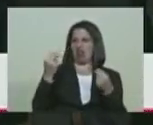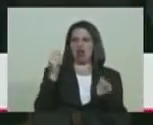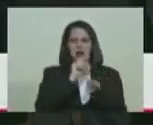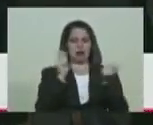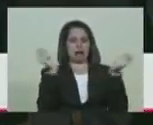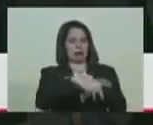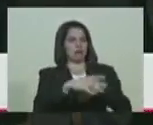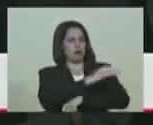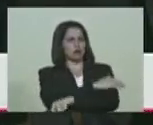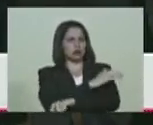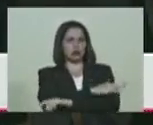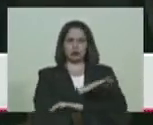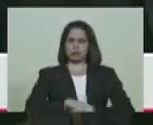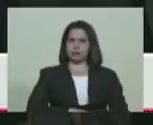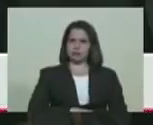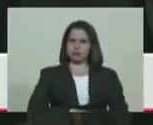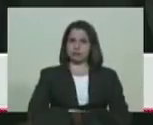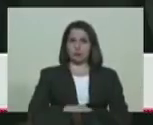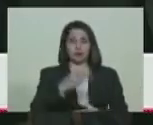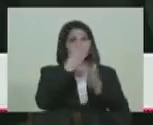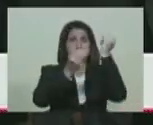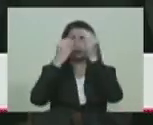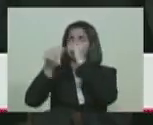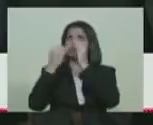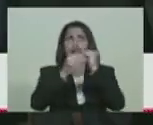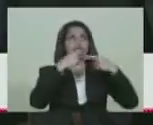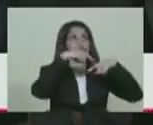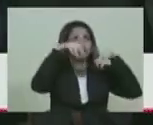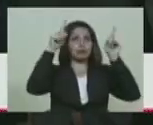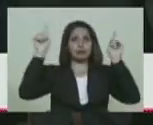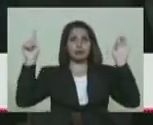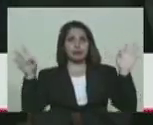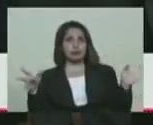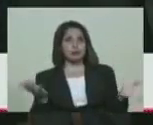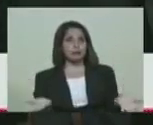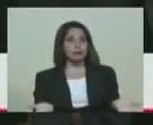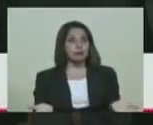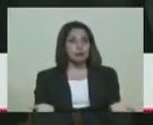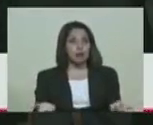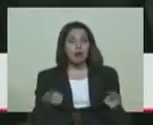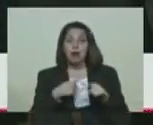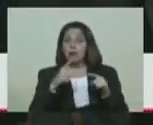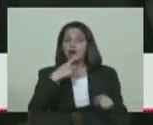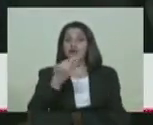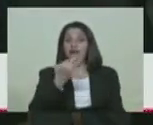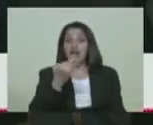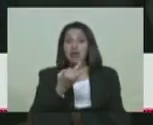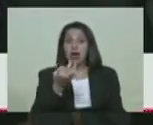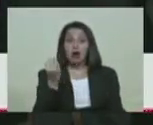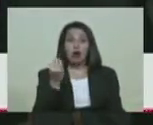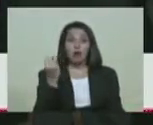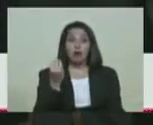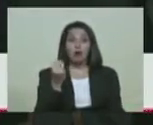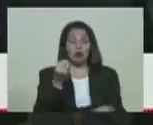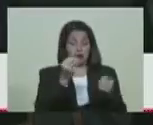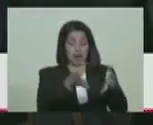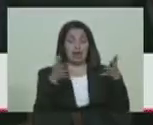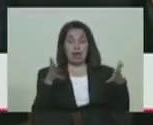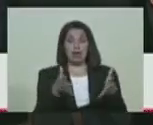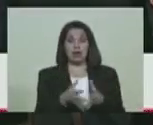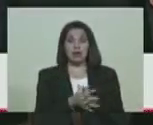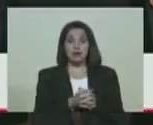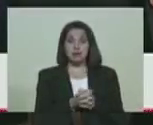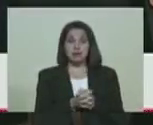están, en qué parte del planeta Marte han quedado, pero lo cierto es que esta victoria es